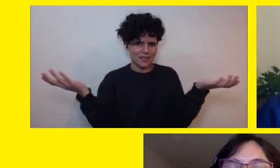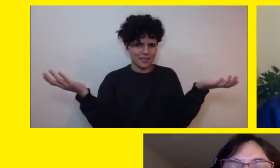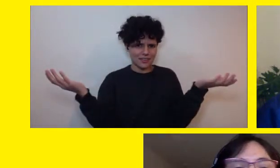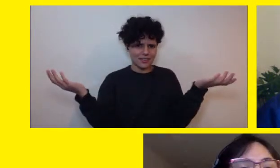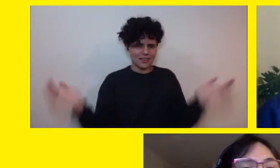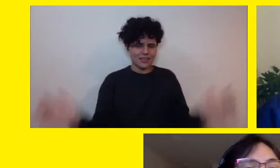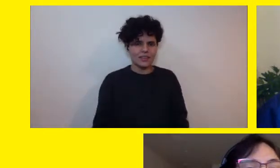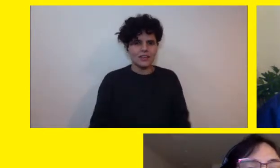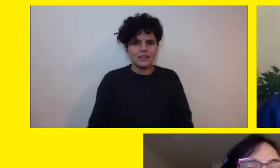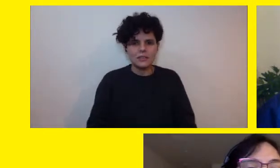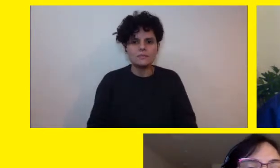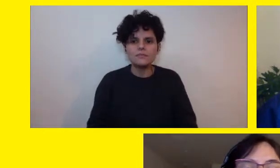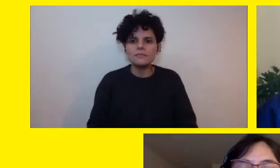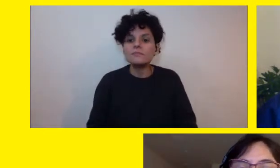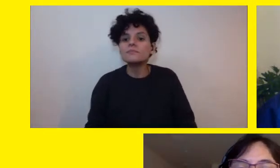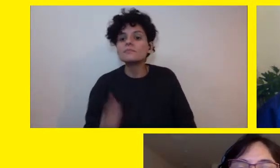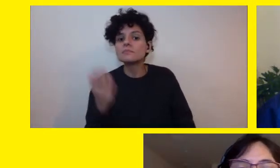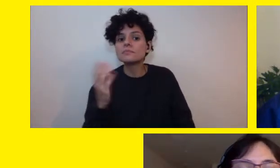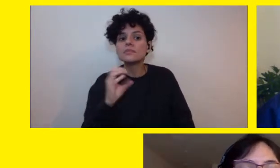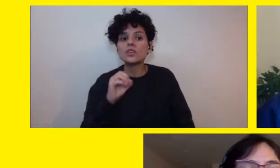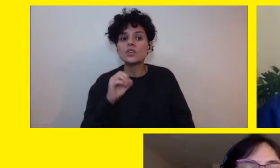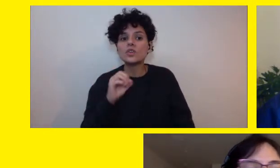Constanza.